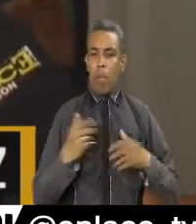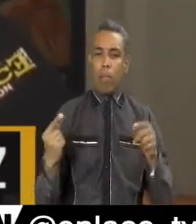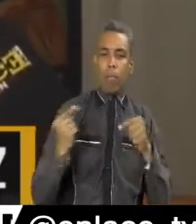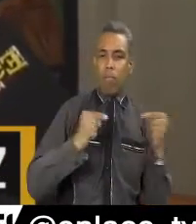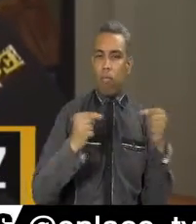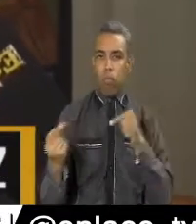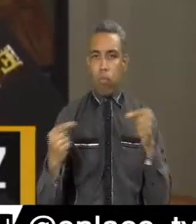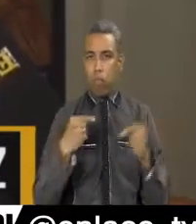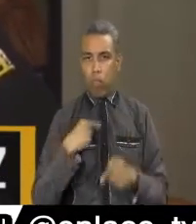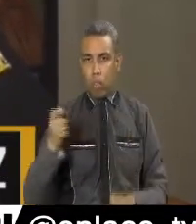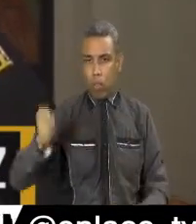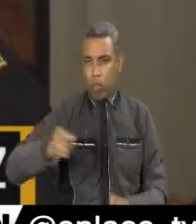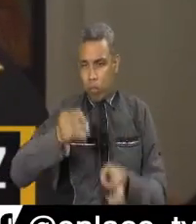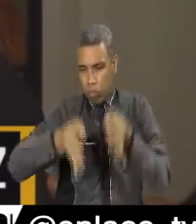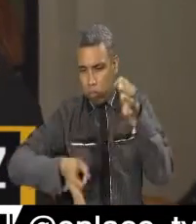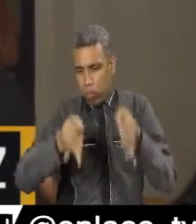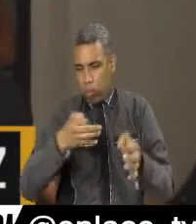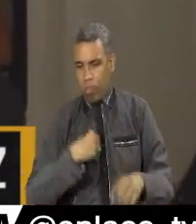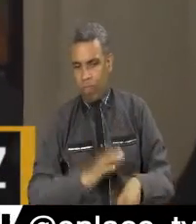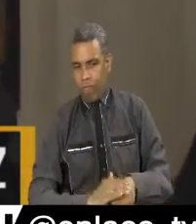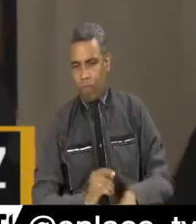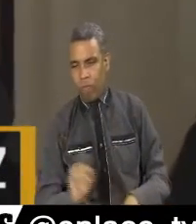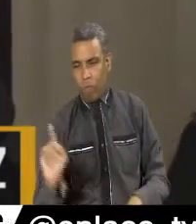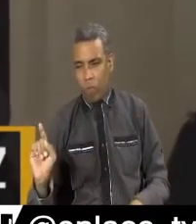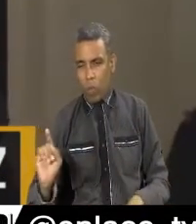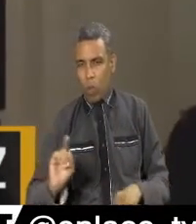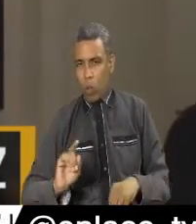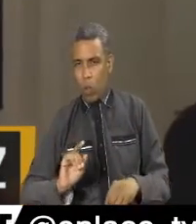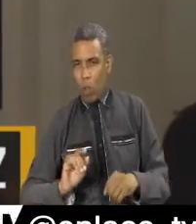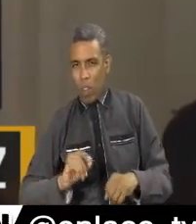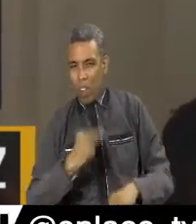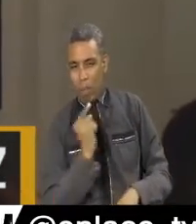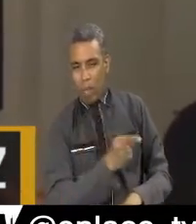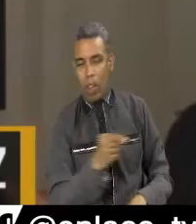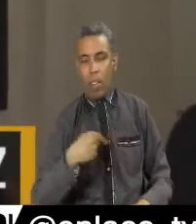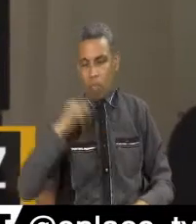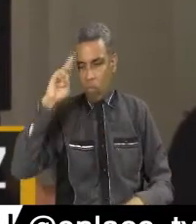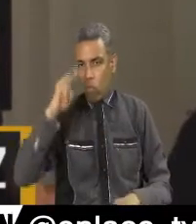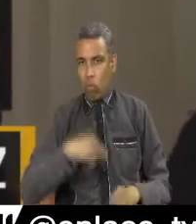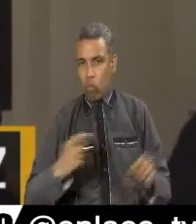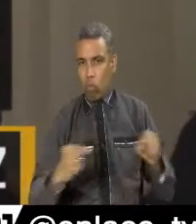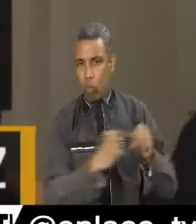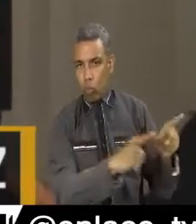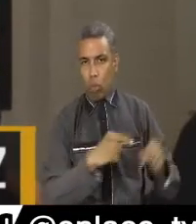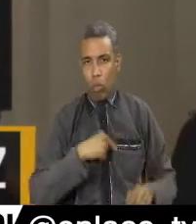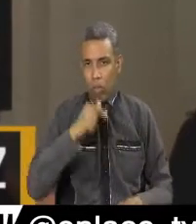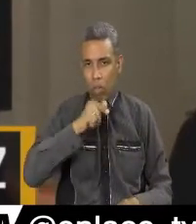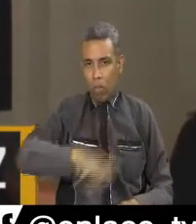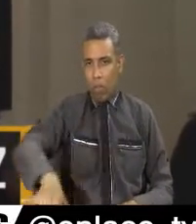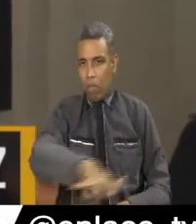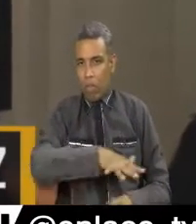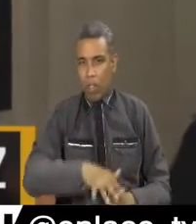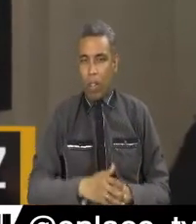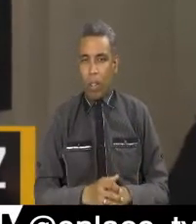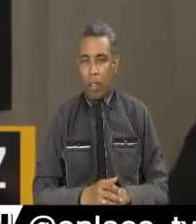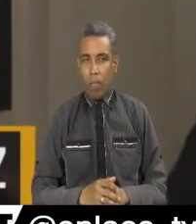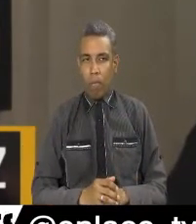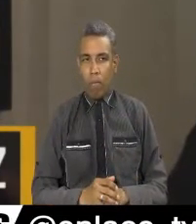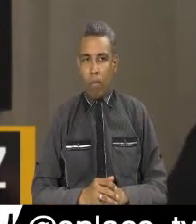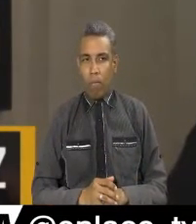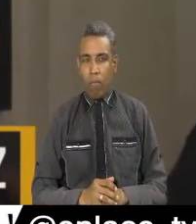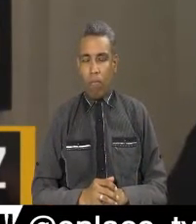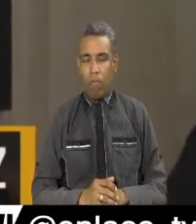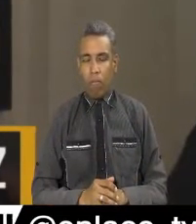una sentencia secreta que no conocieron sino cuando ya estaban firmes los campesinos, y violando todo lo